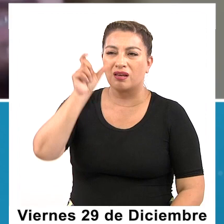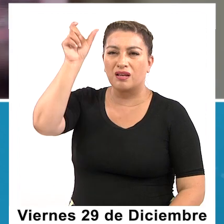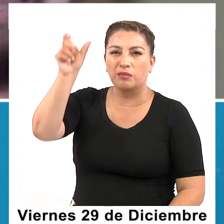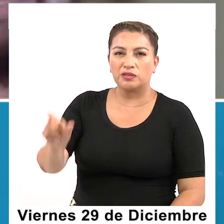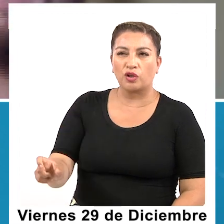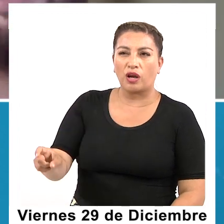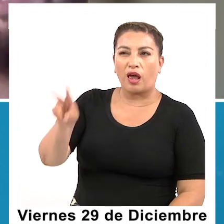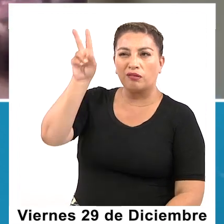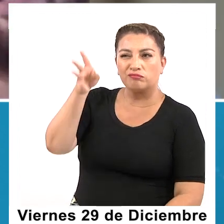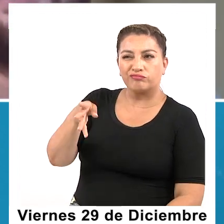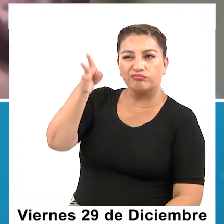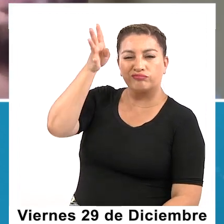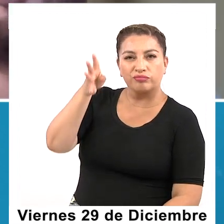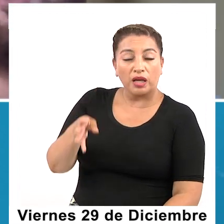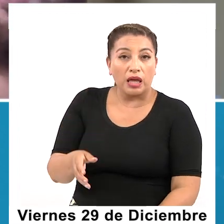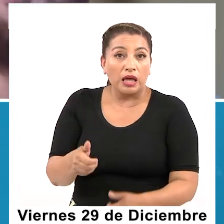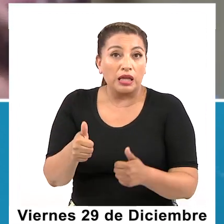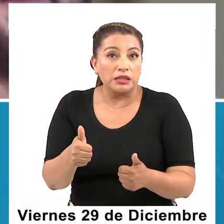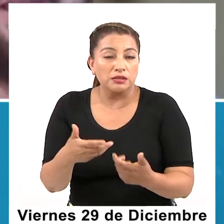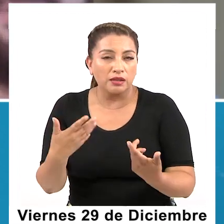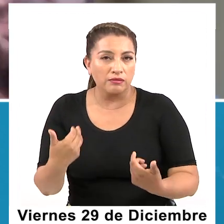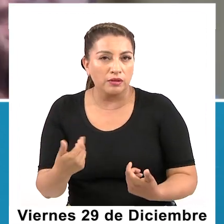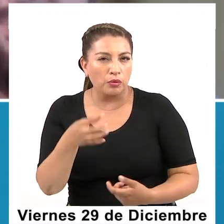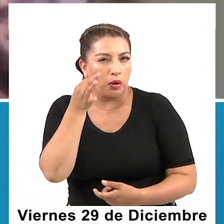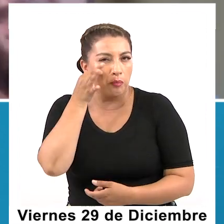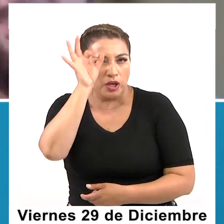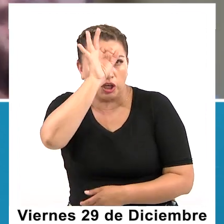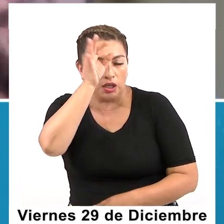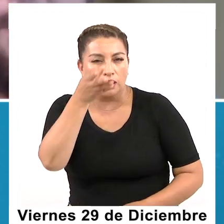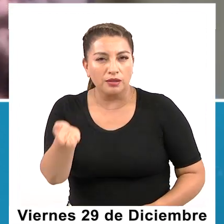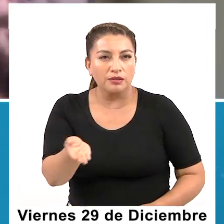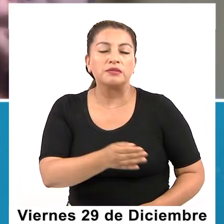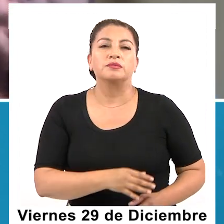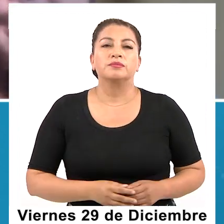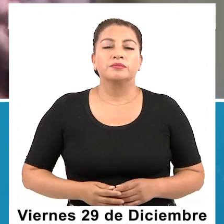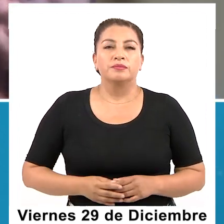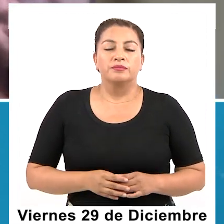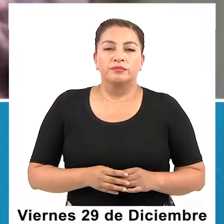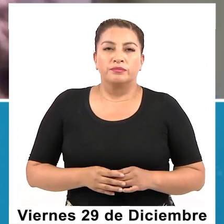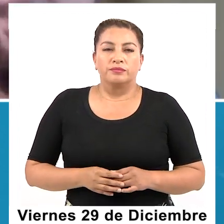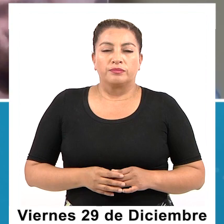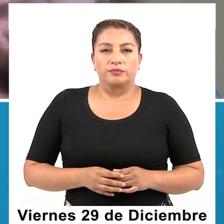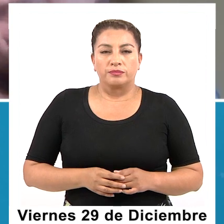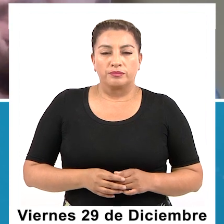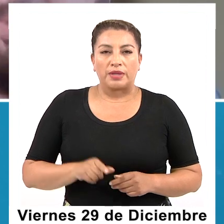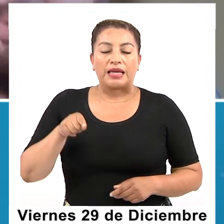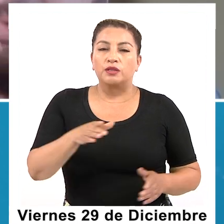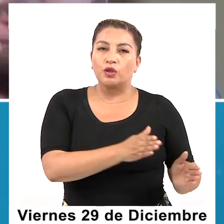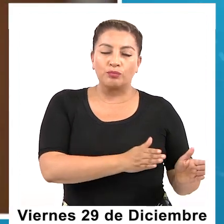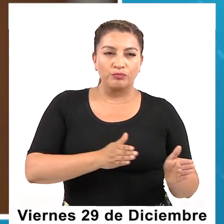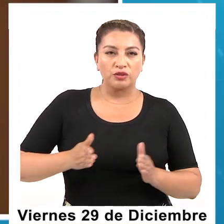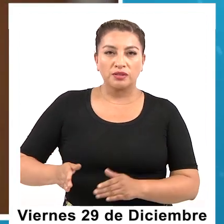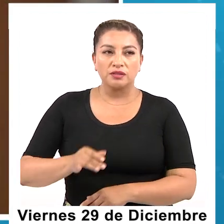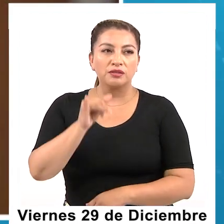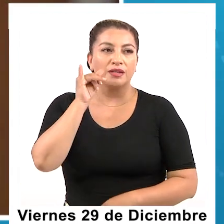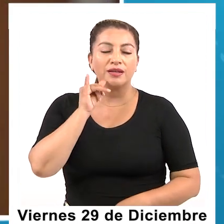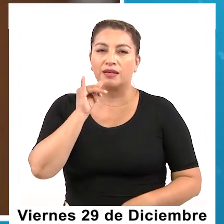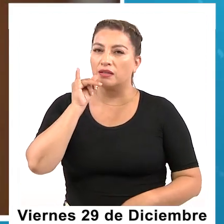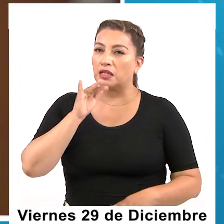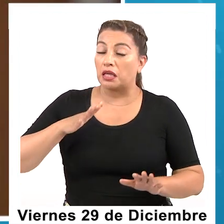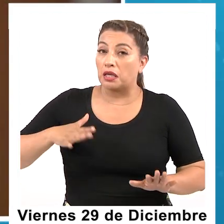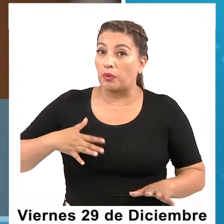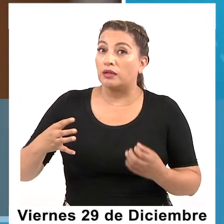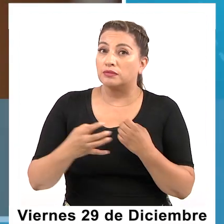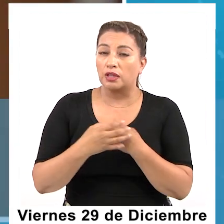le parece esta designación? ¿Cómo lo ve? Bueno, este fue un proceso que en Iquique, o al menos